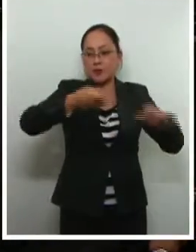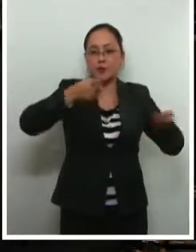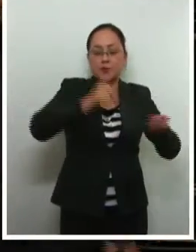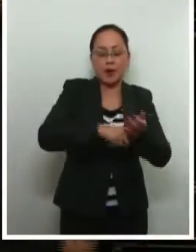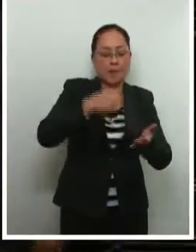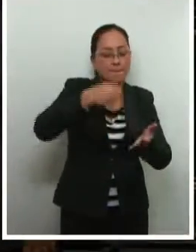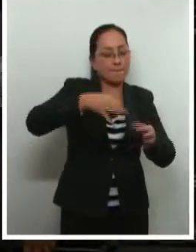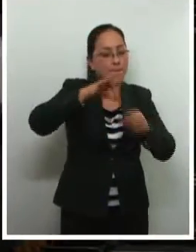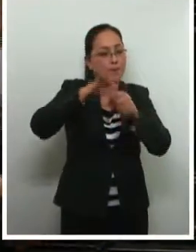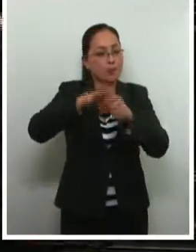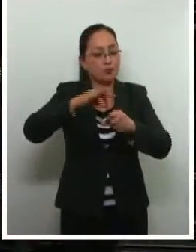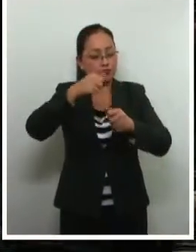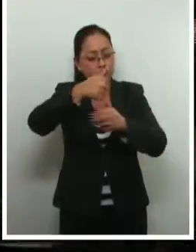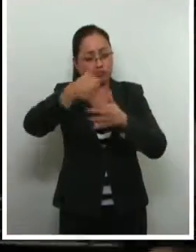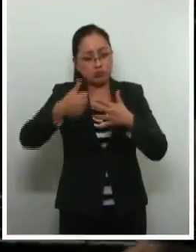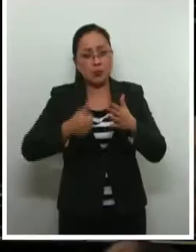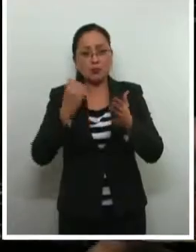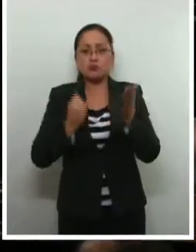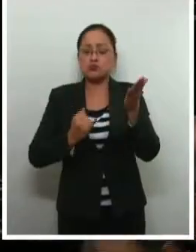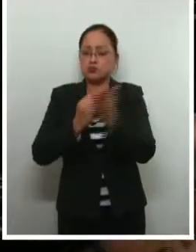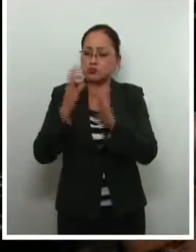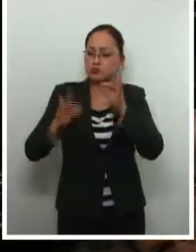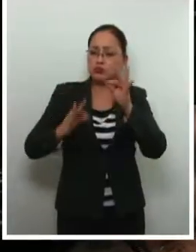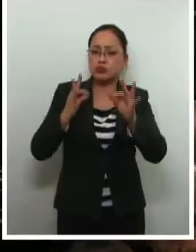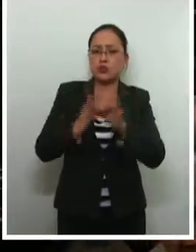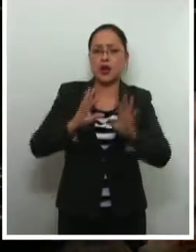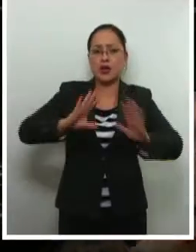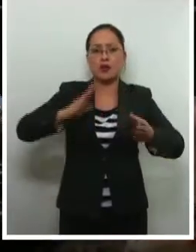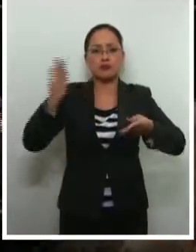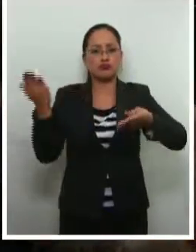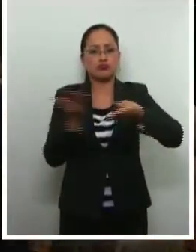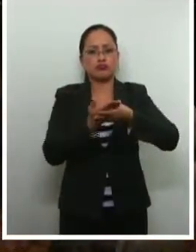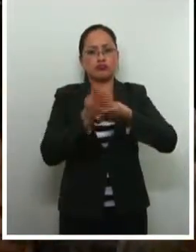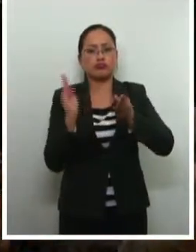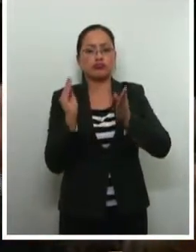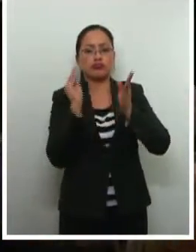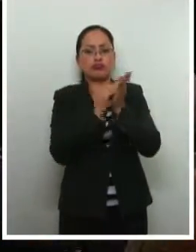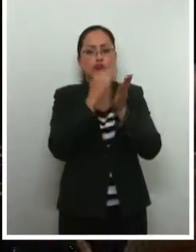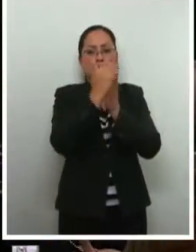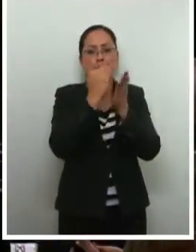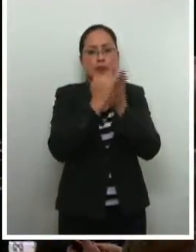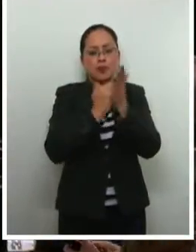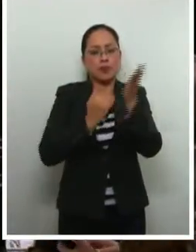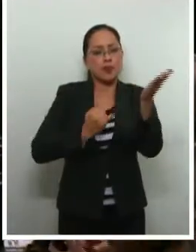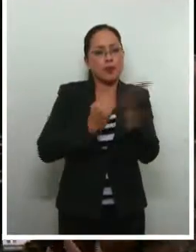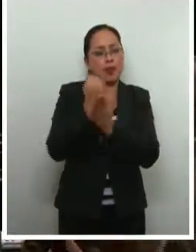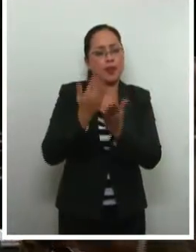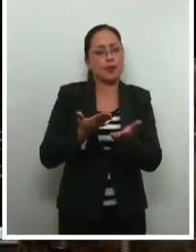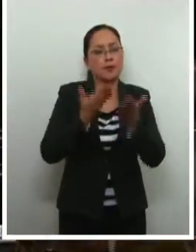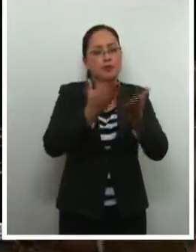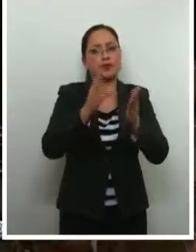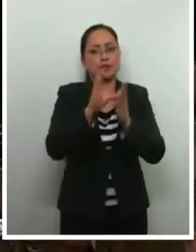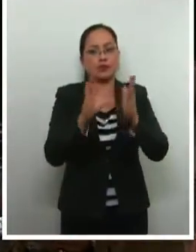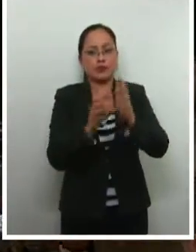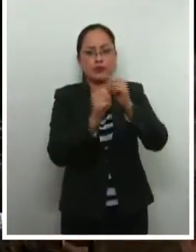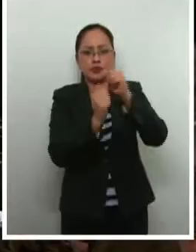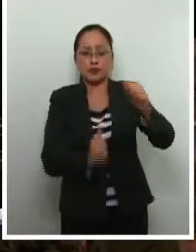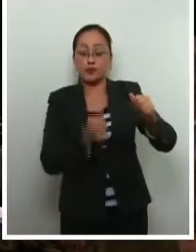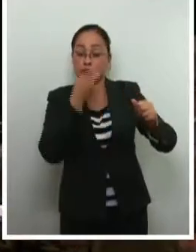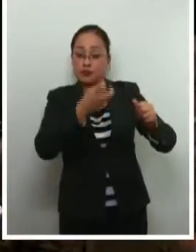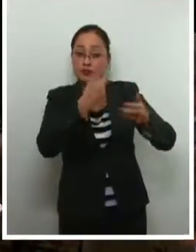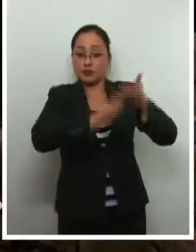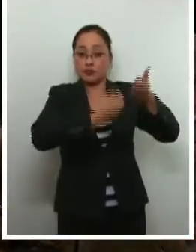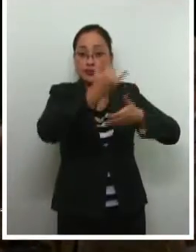general y en lo particular, se han ya integrado en el cuerpo de lo que es el proyecto